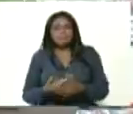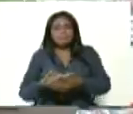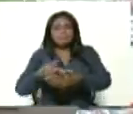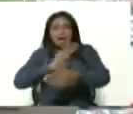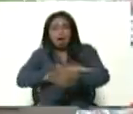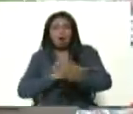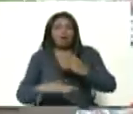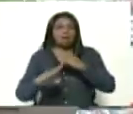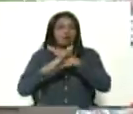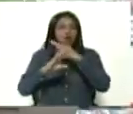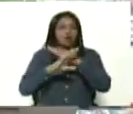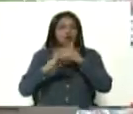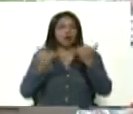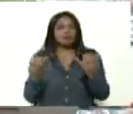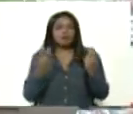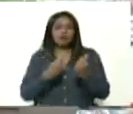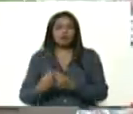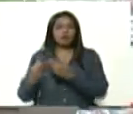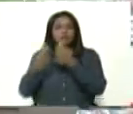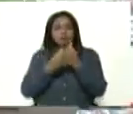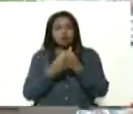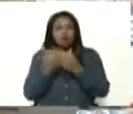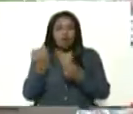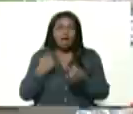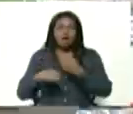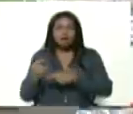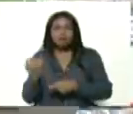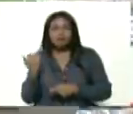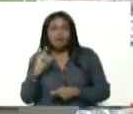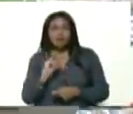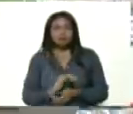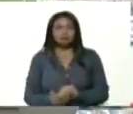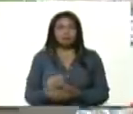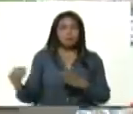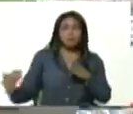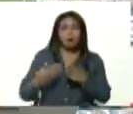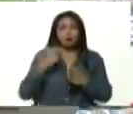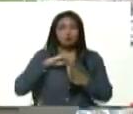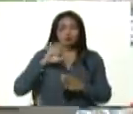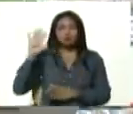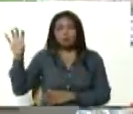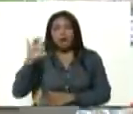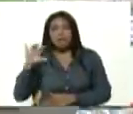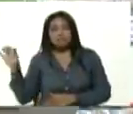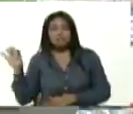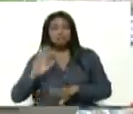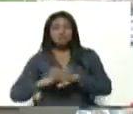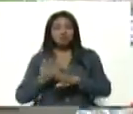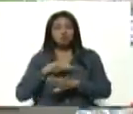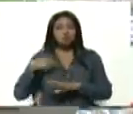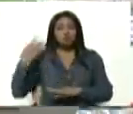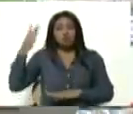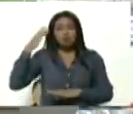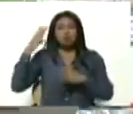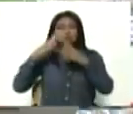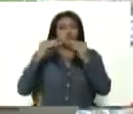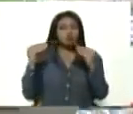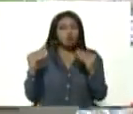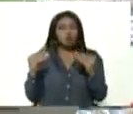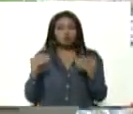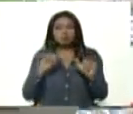este bloqueo económico, financiero y comercial contra nuestros países cuando sabemos que todos